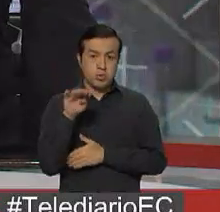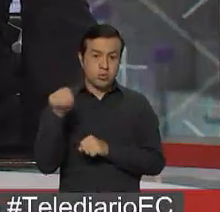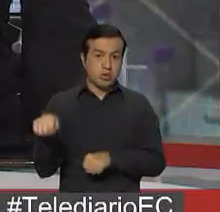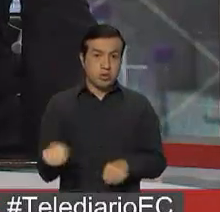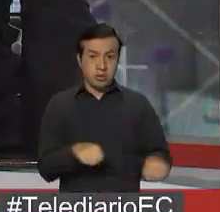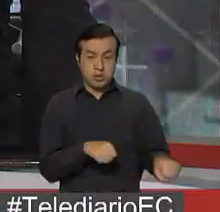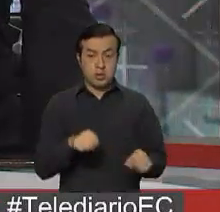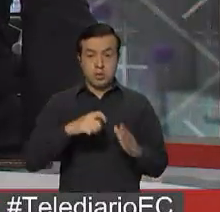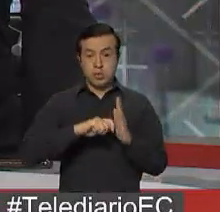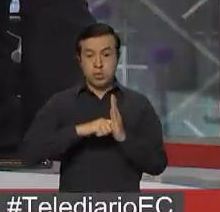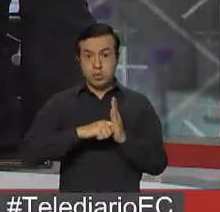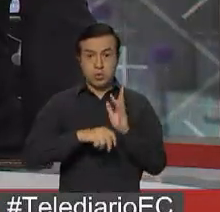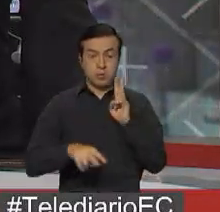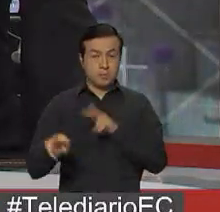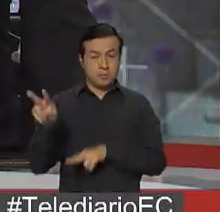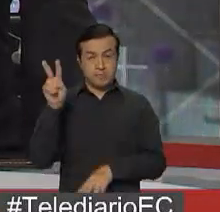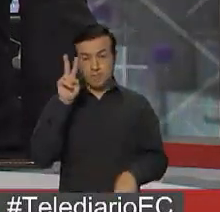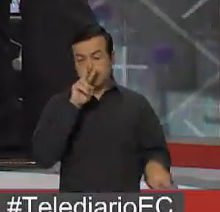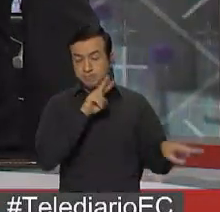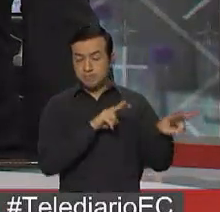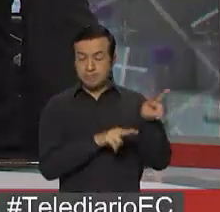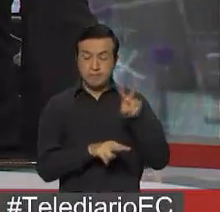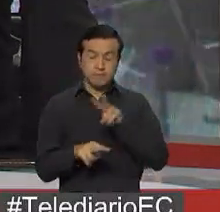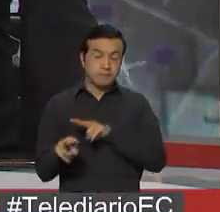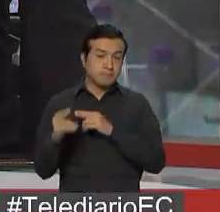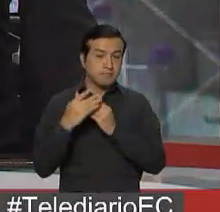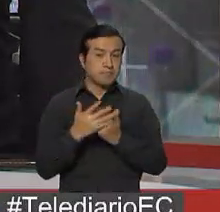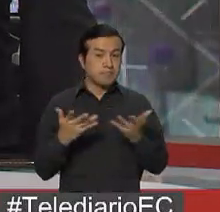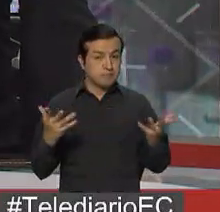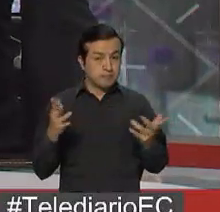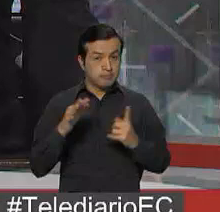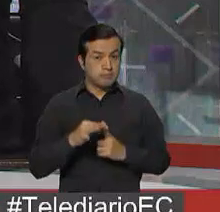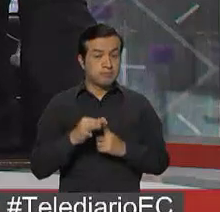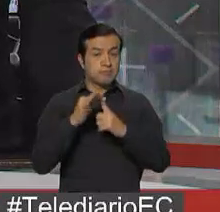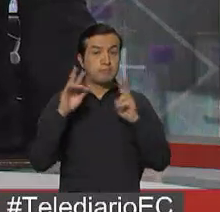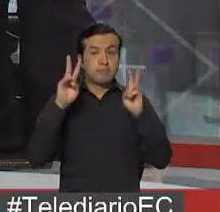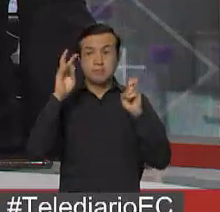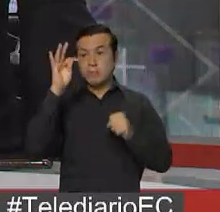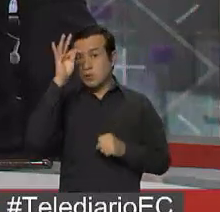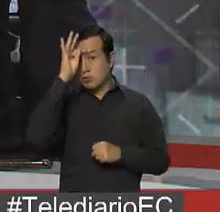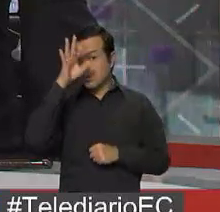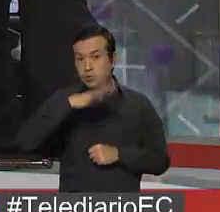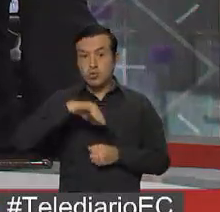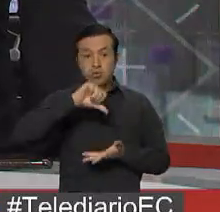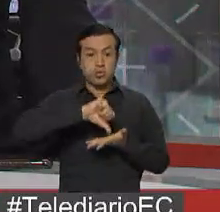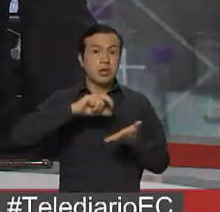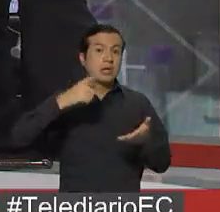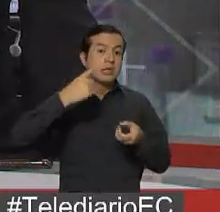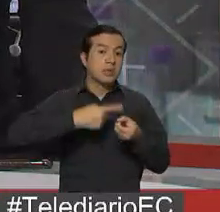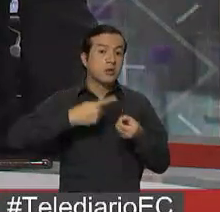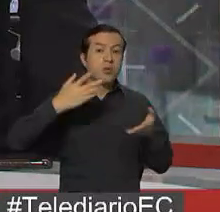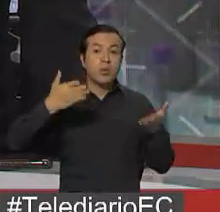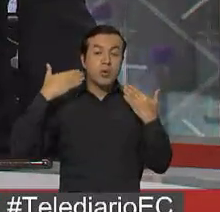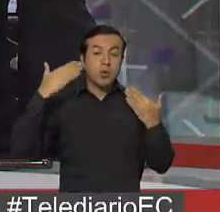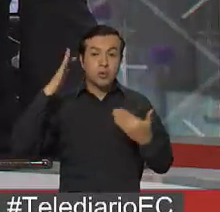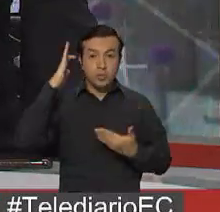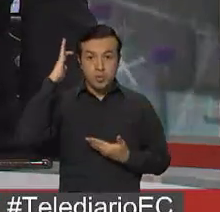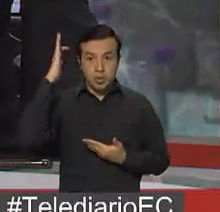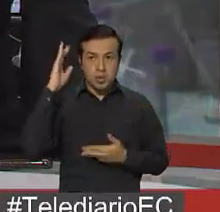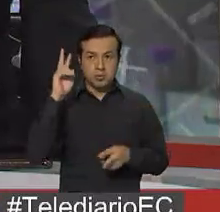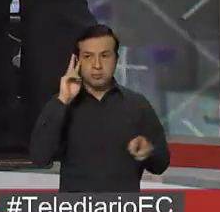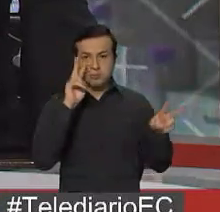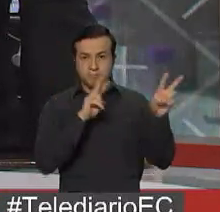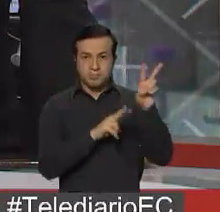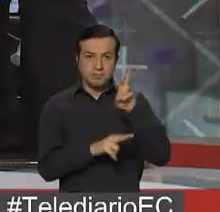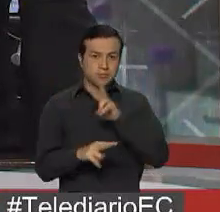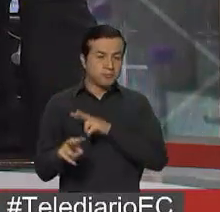la contraloría ejecuta exámenes o ejecutó exámenes especiales en hospitales de las ciudades de quito guayaquil y tulcán con el objetivo de